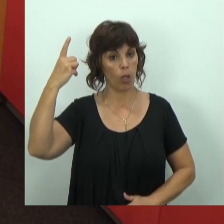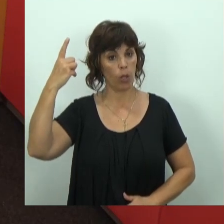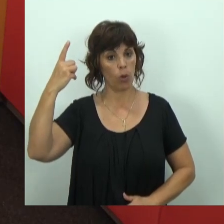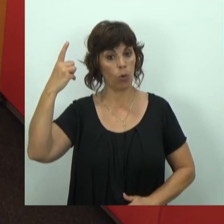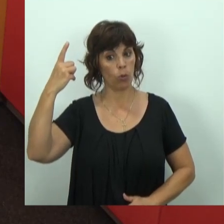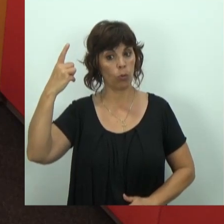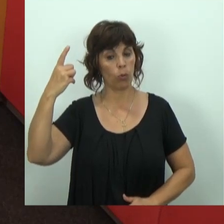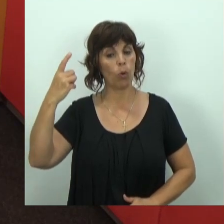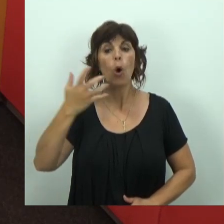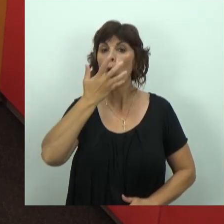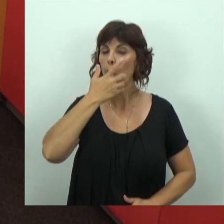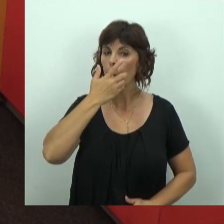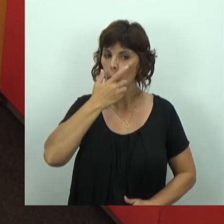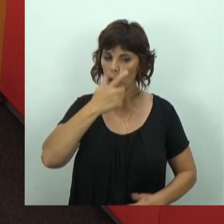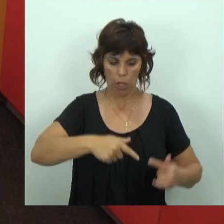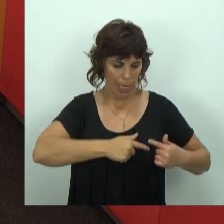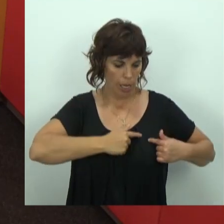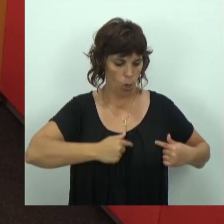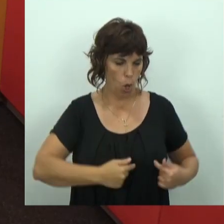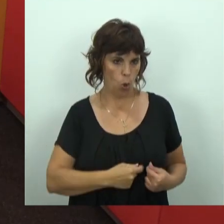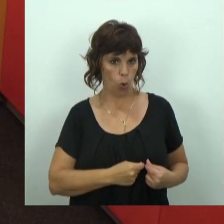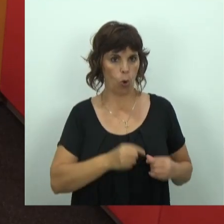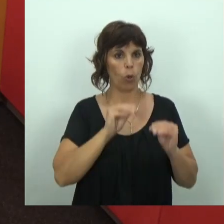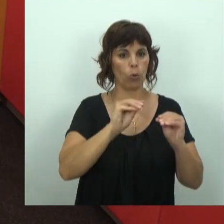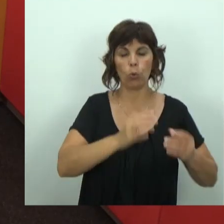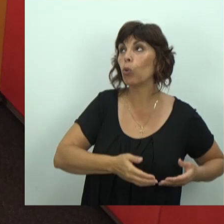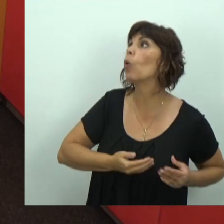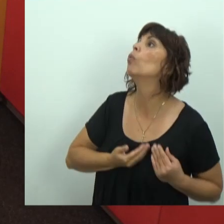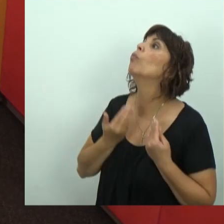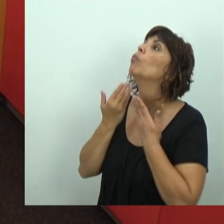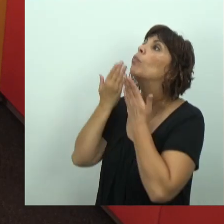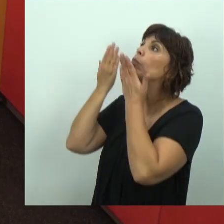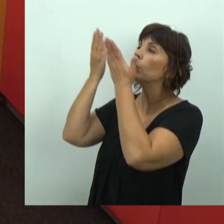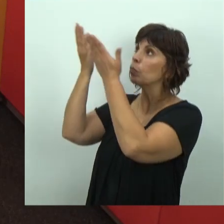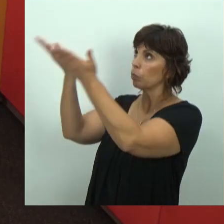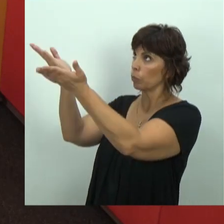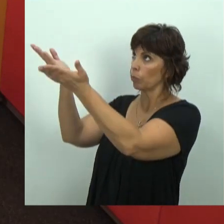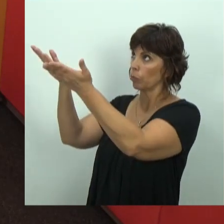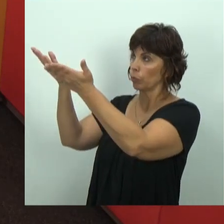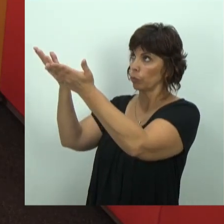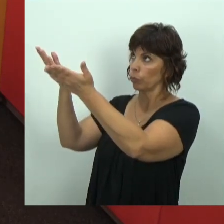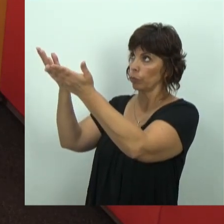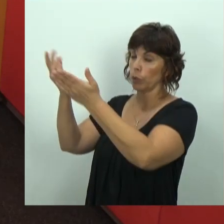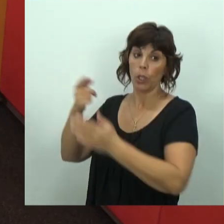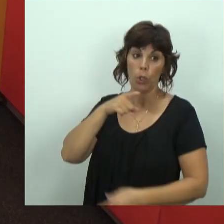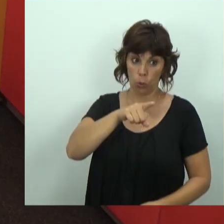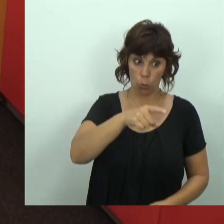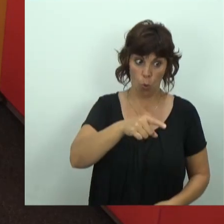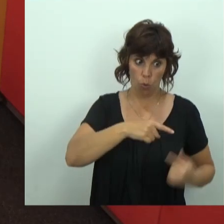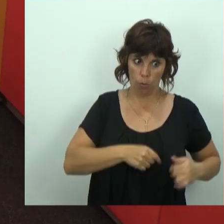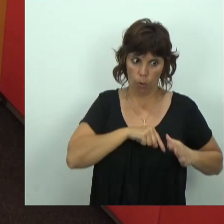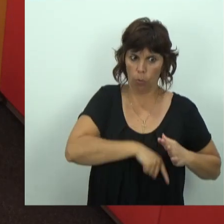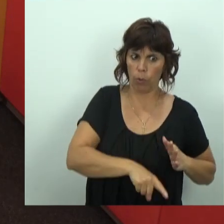vida, su corazón, si usted le dice a Jesucristo, de lo profundo de su corazón le dice,